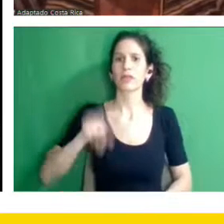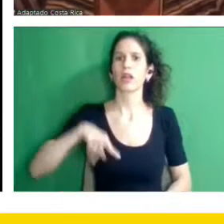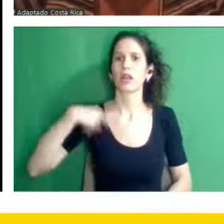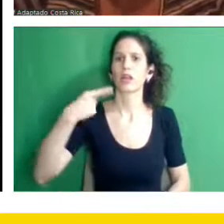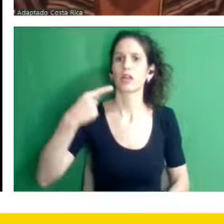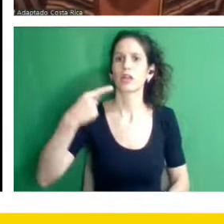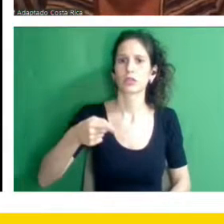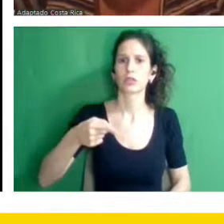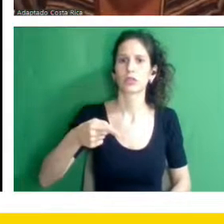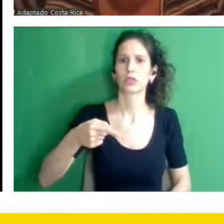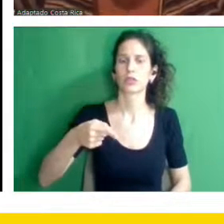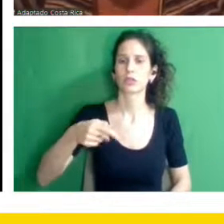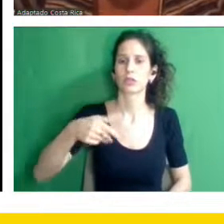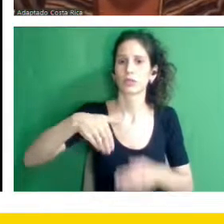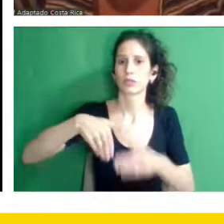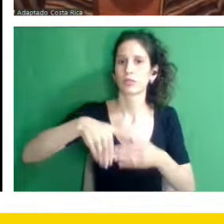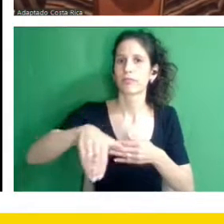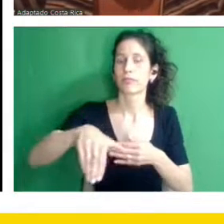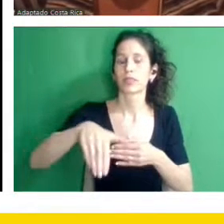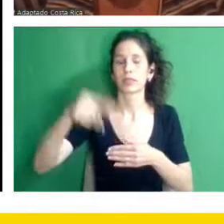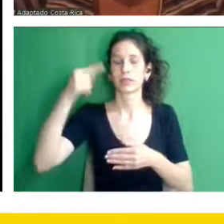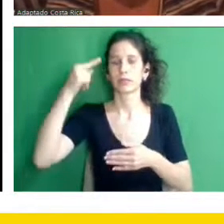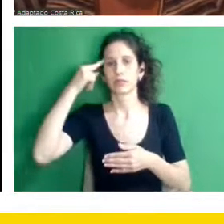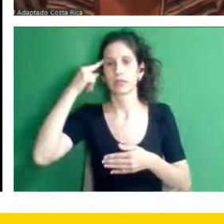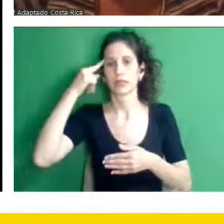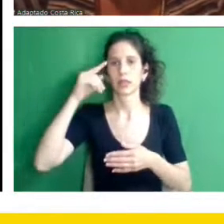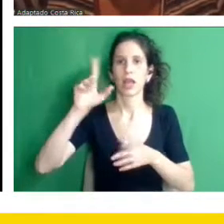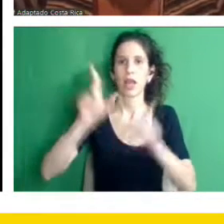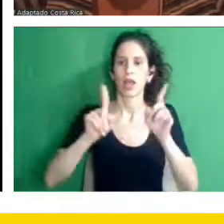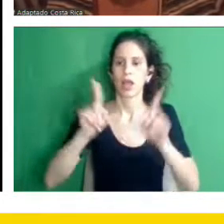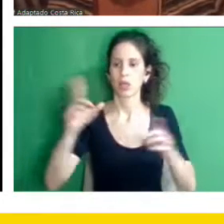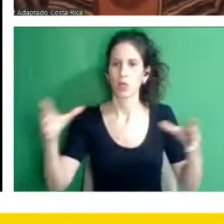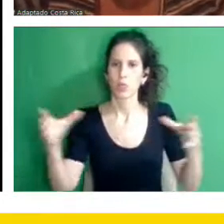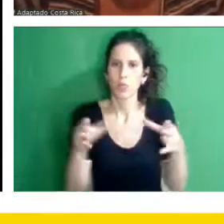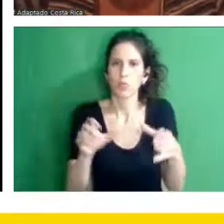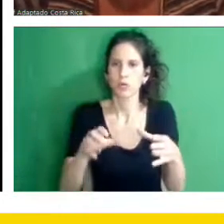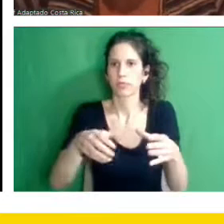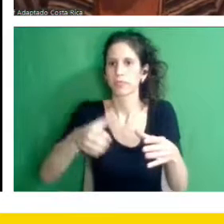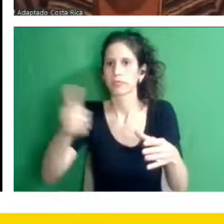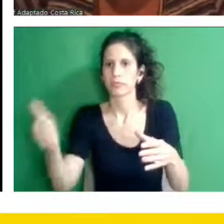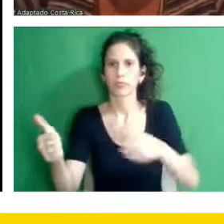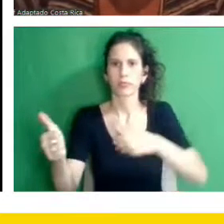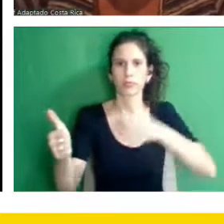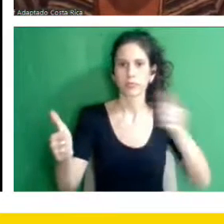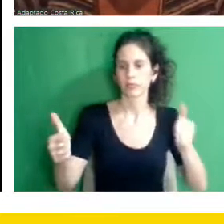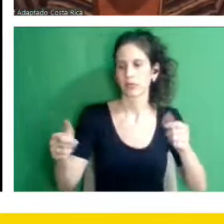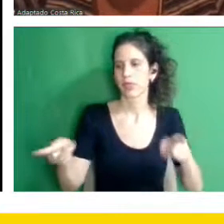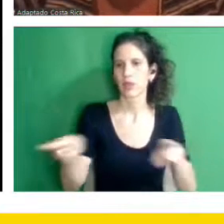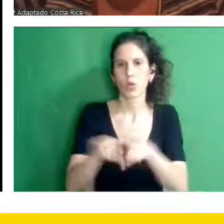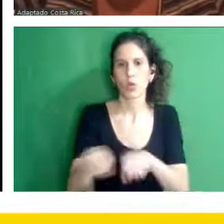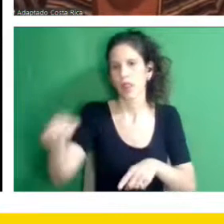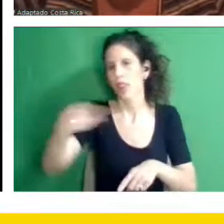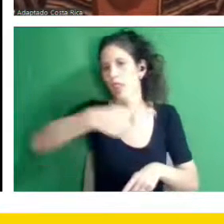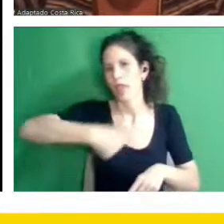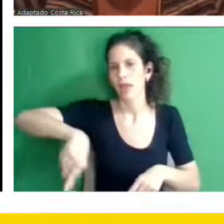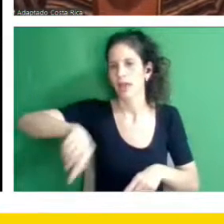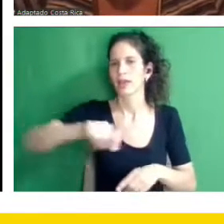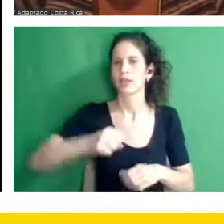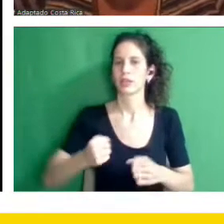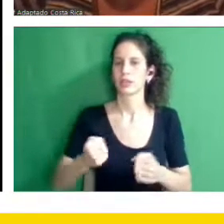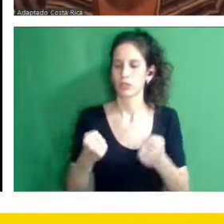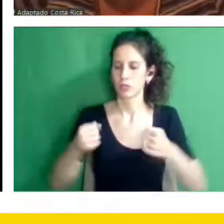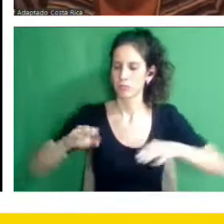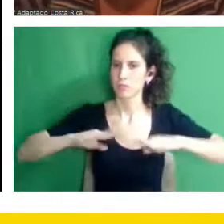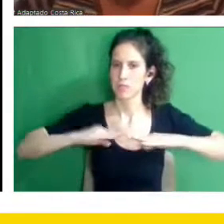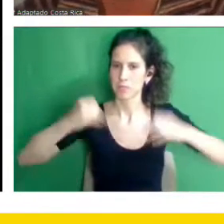pero igual estamos súper motivados, entrenando fuertísimo como siempre y dispuestos a ir a hacer lo mejor. Y